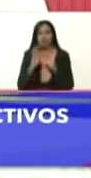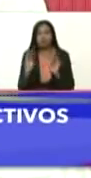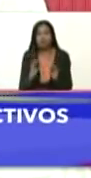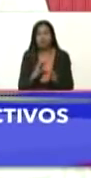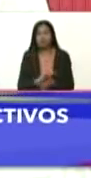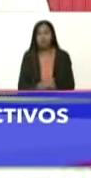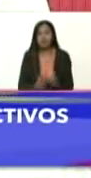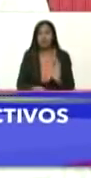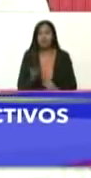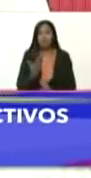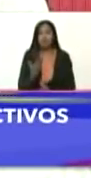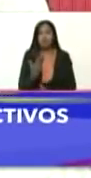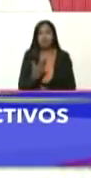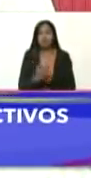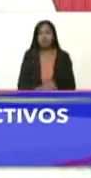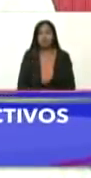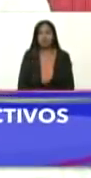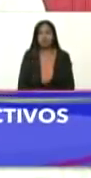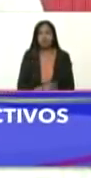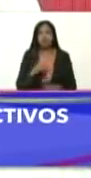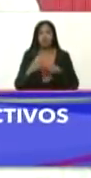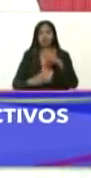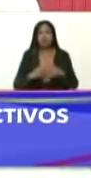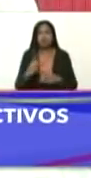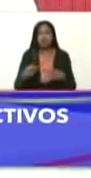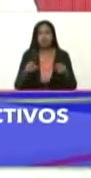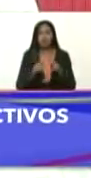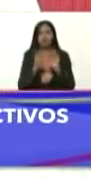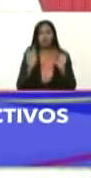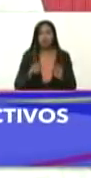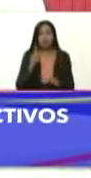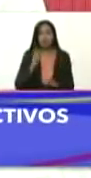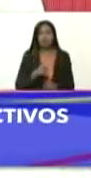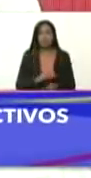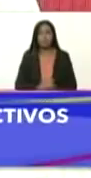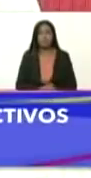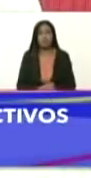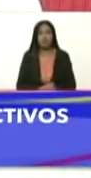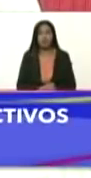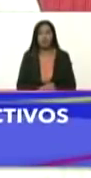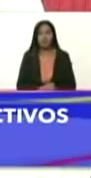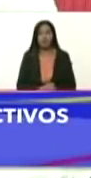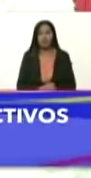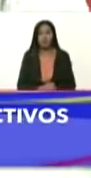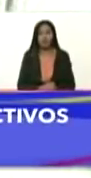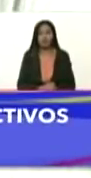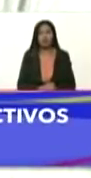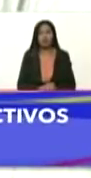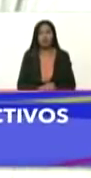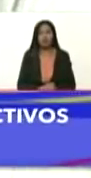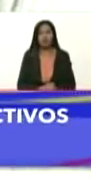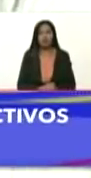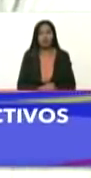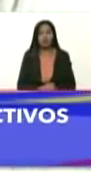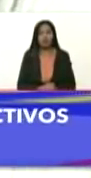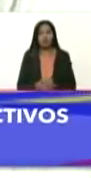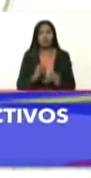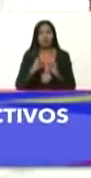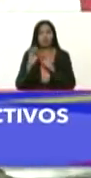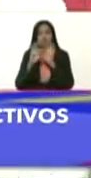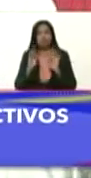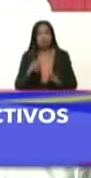bien importante y además de eso hay un proceso creciente de incorporación, de producción, de